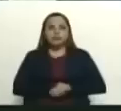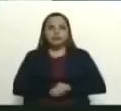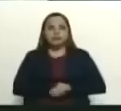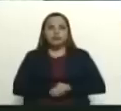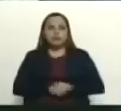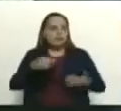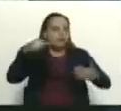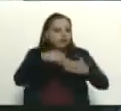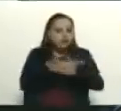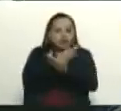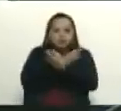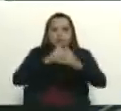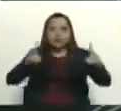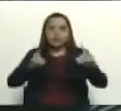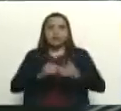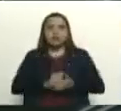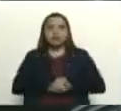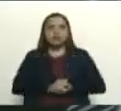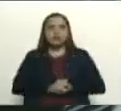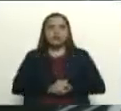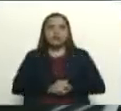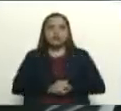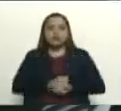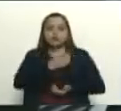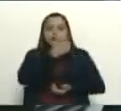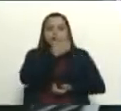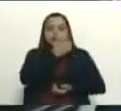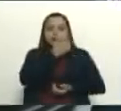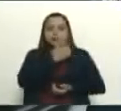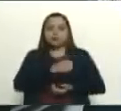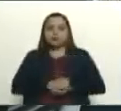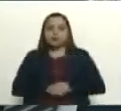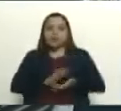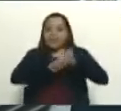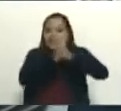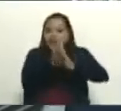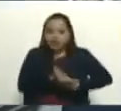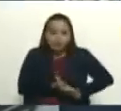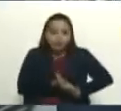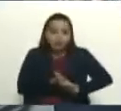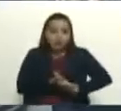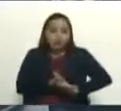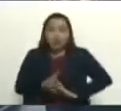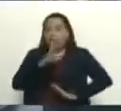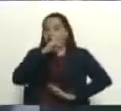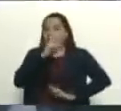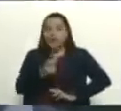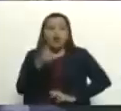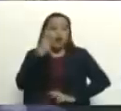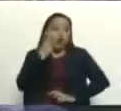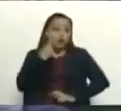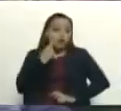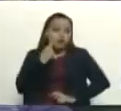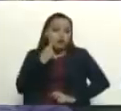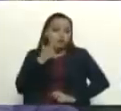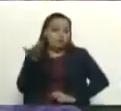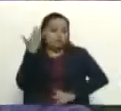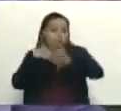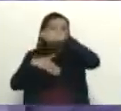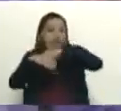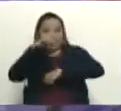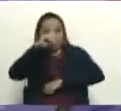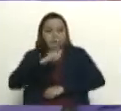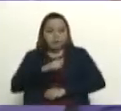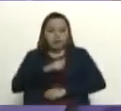profundamente democrático. Y acabó y enterró la terrible tradición puntofijista del